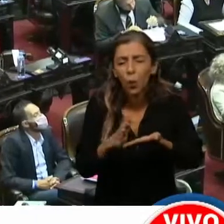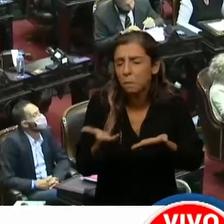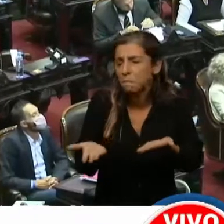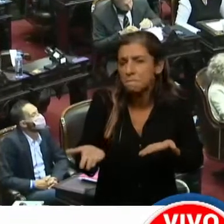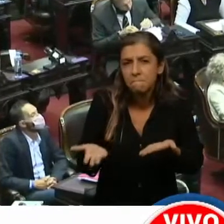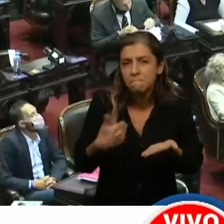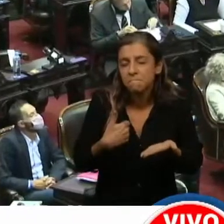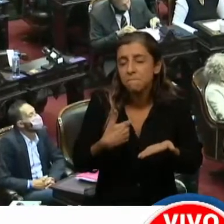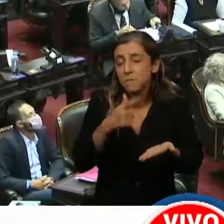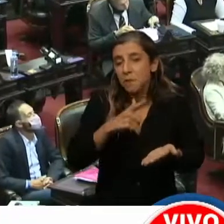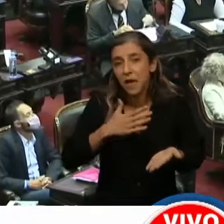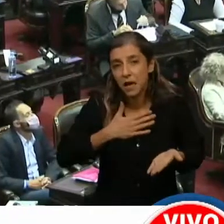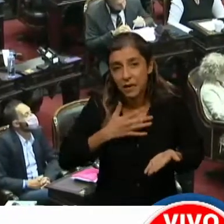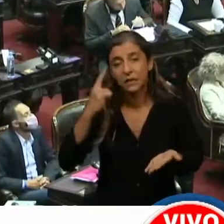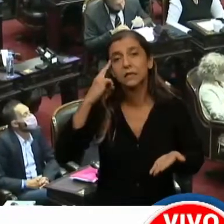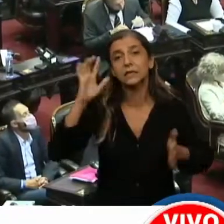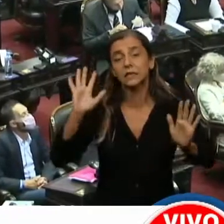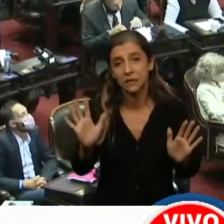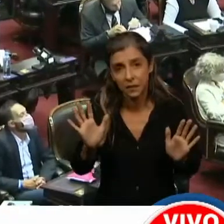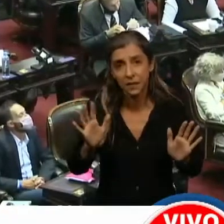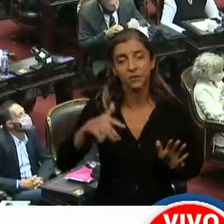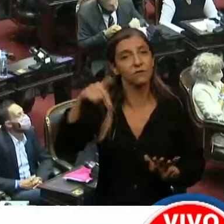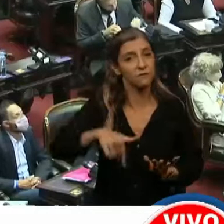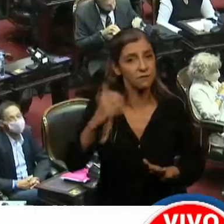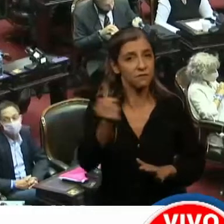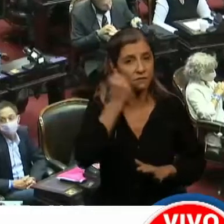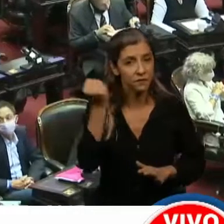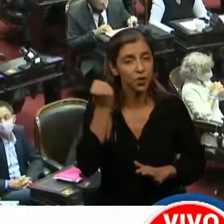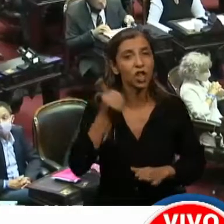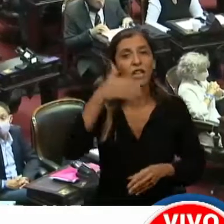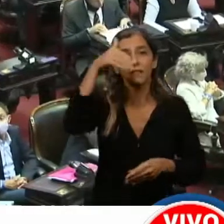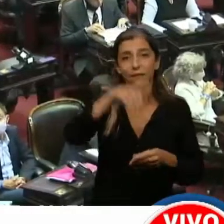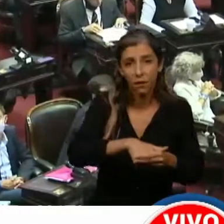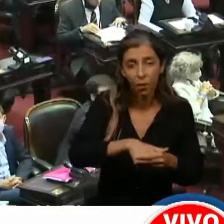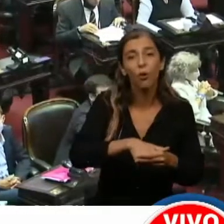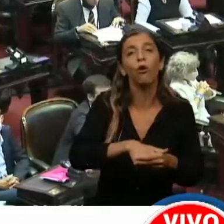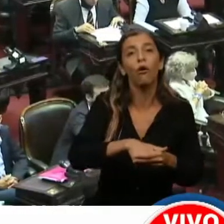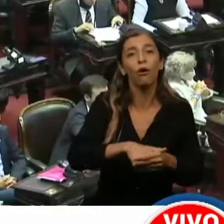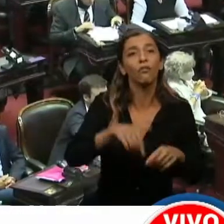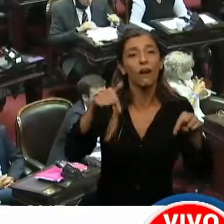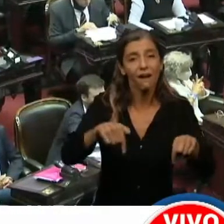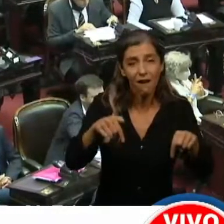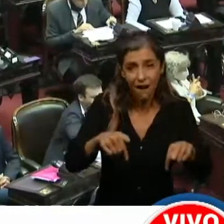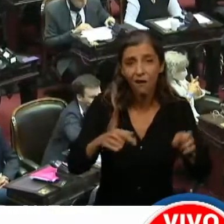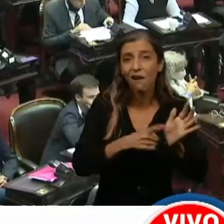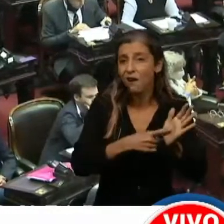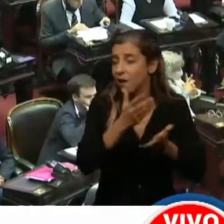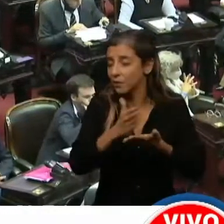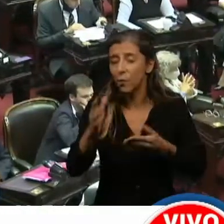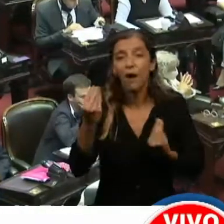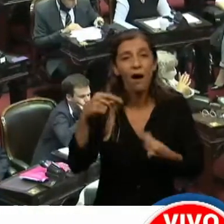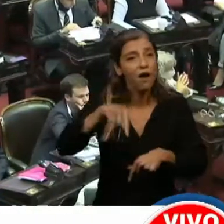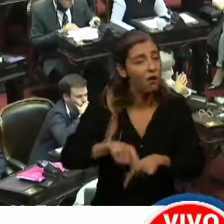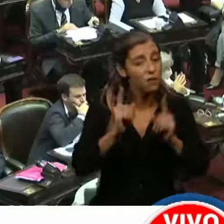presidente, que debe hoy votarse a favor el apartamiento del reglamento para darle hoy, en esta